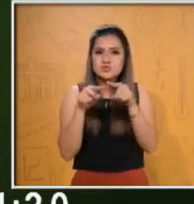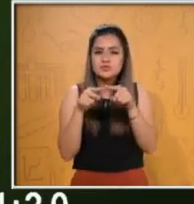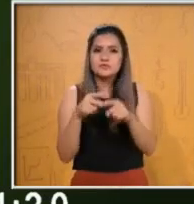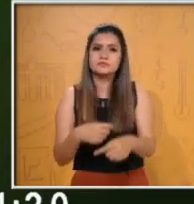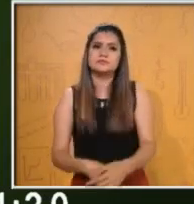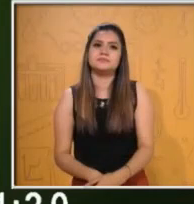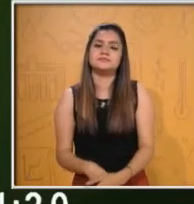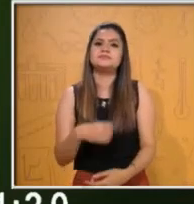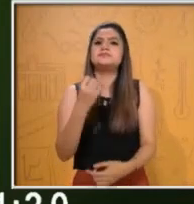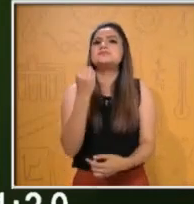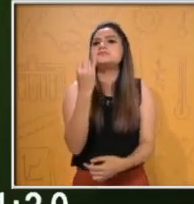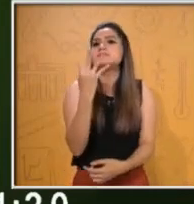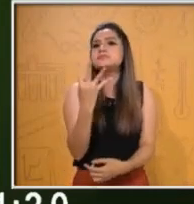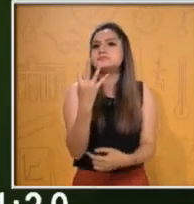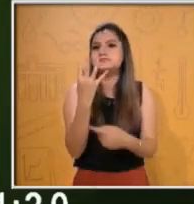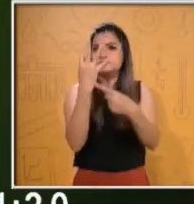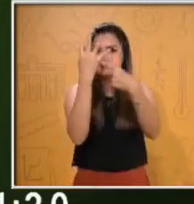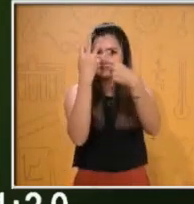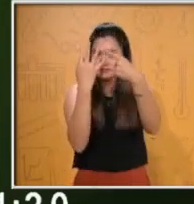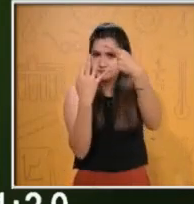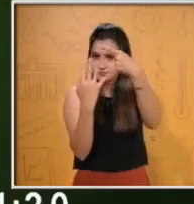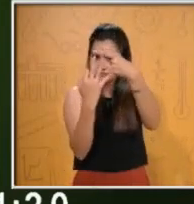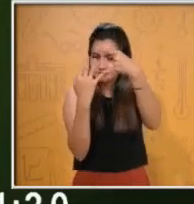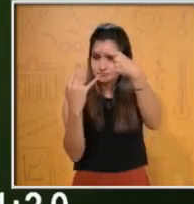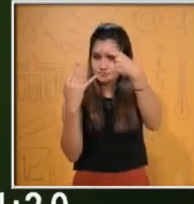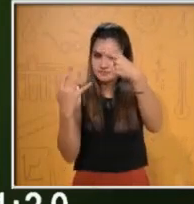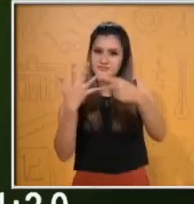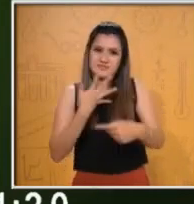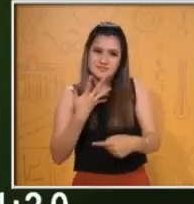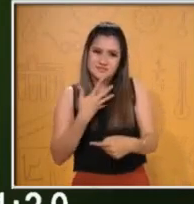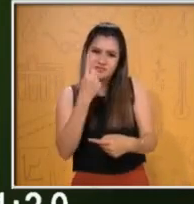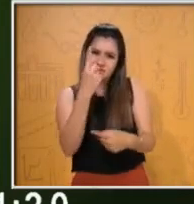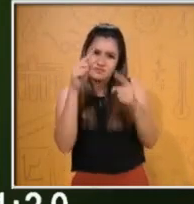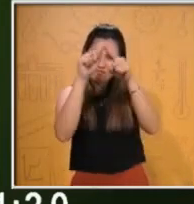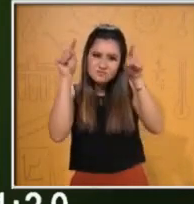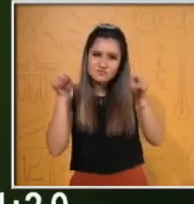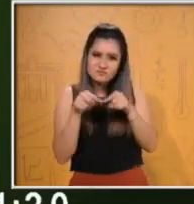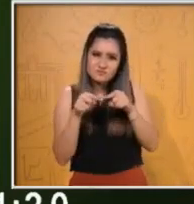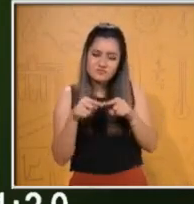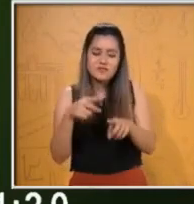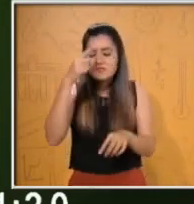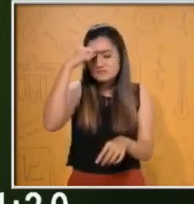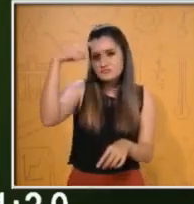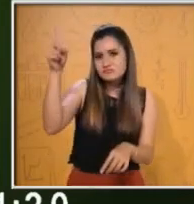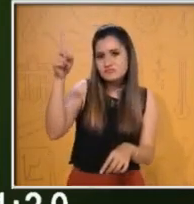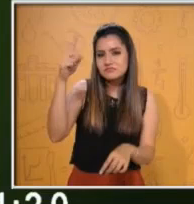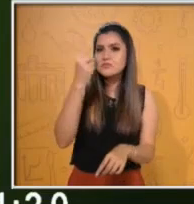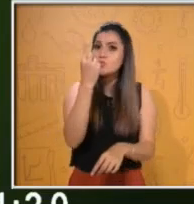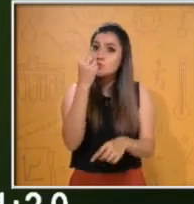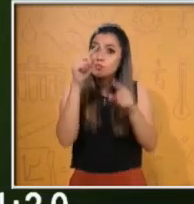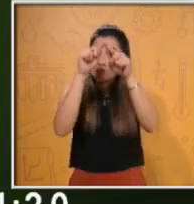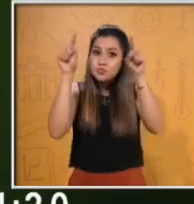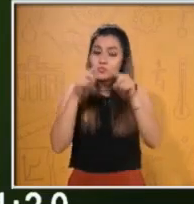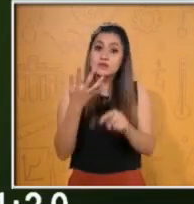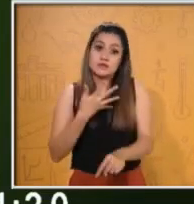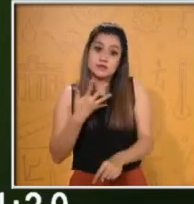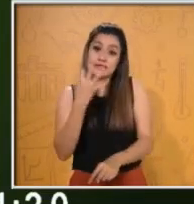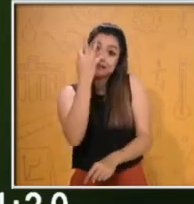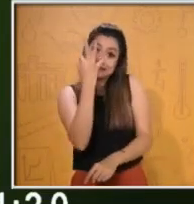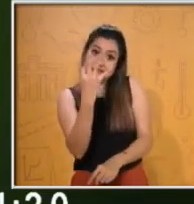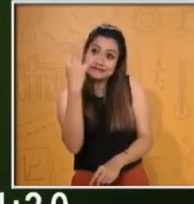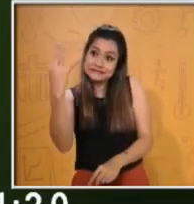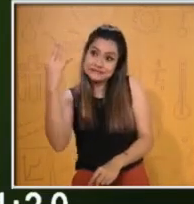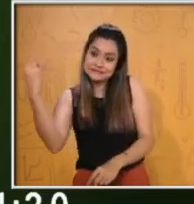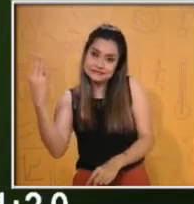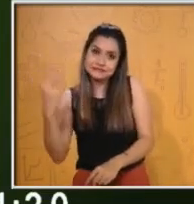la pregunta, ¿cuántos tercios tiene un entero? Pues es muy sencillo, porque un entero tiene 3/3. Y en